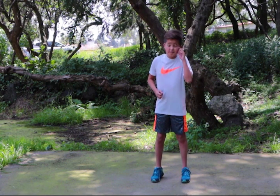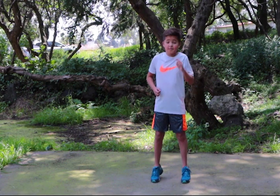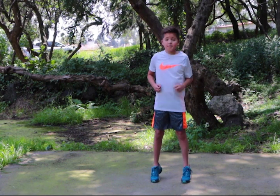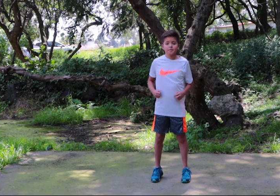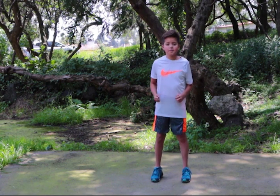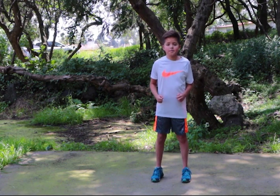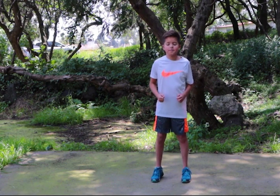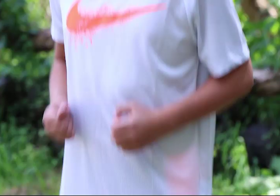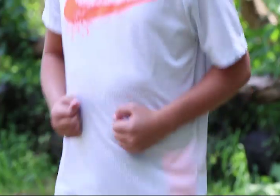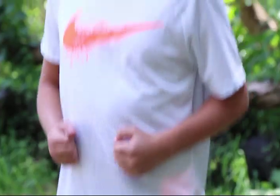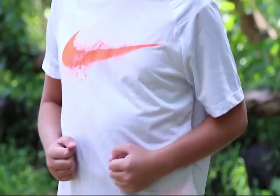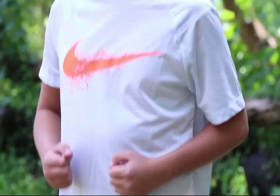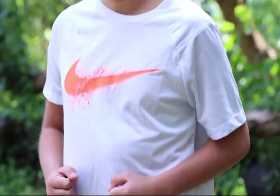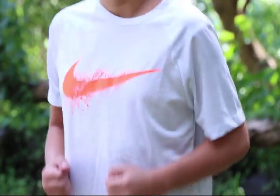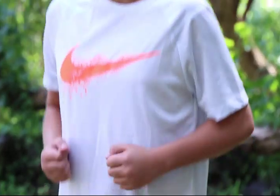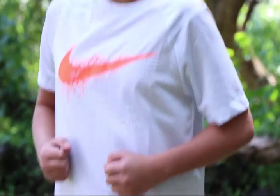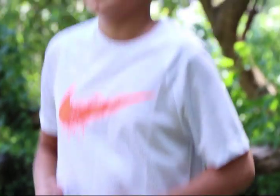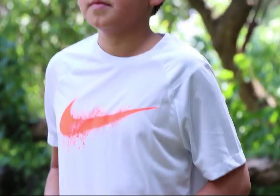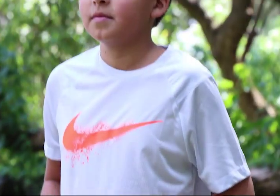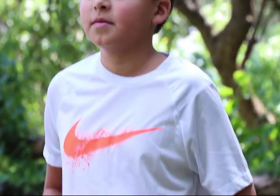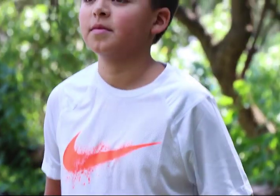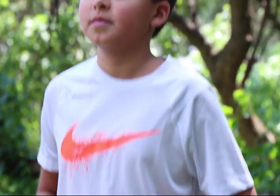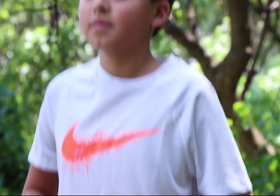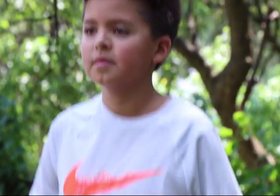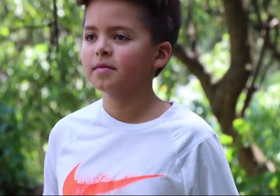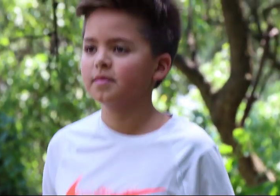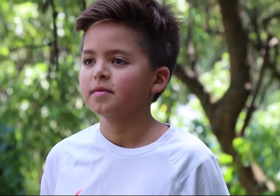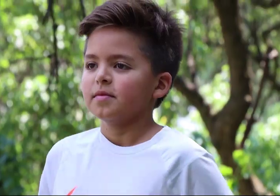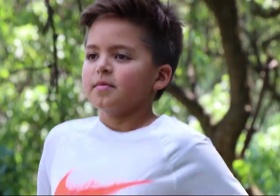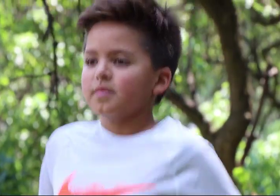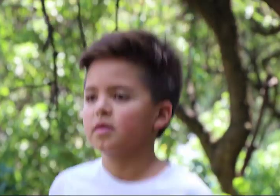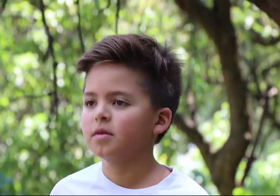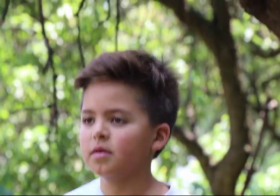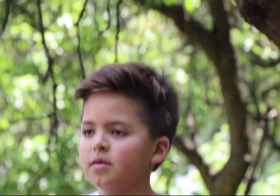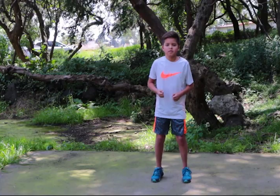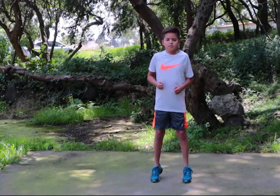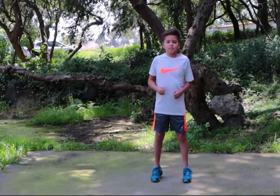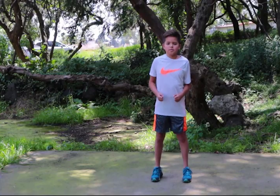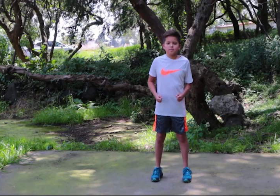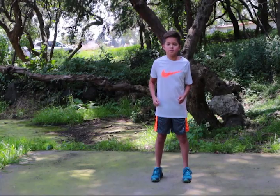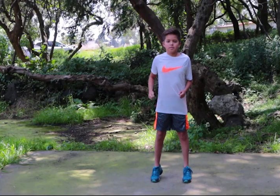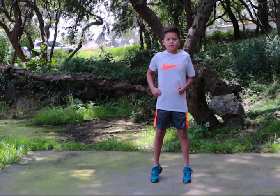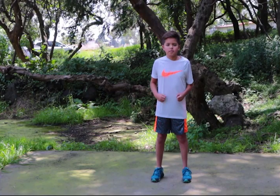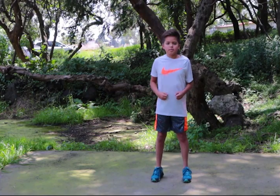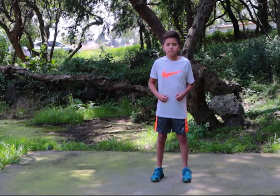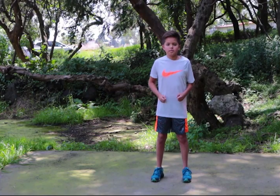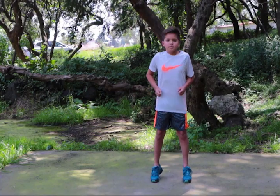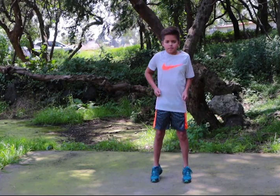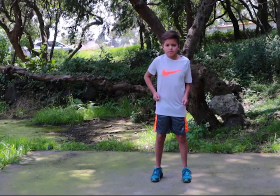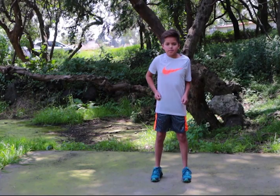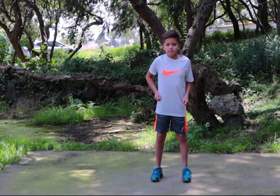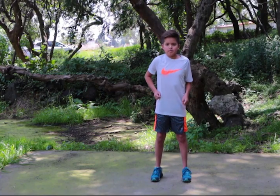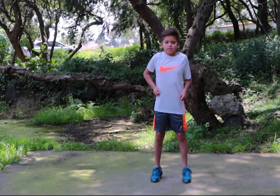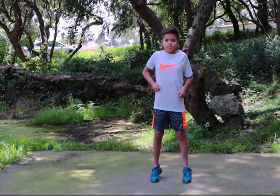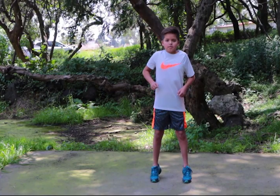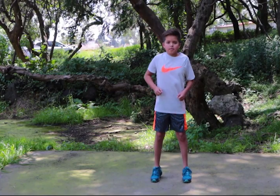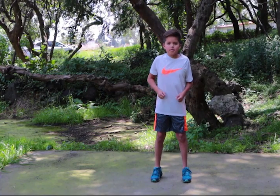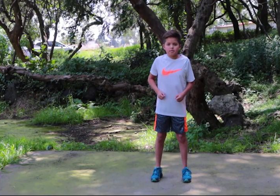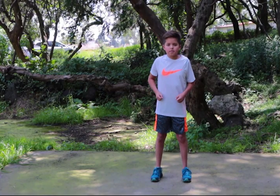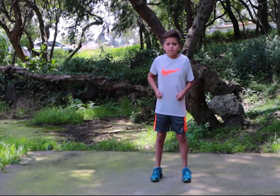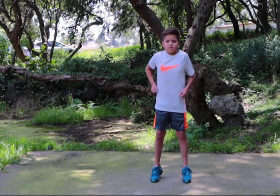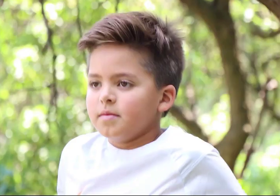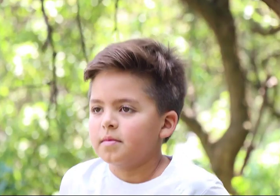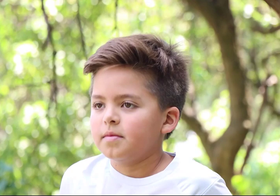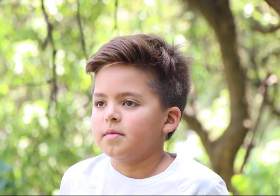Inhalo, exhalo, inhalo, exhalo. Muy bien, en este trabajo se va a cansar un poquito más la parte de las